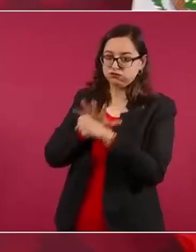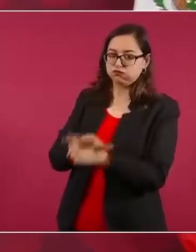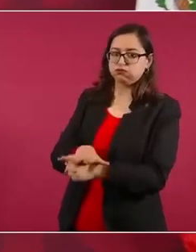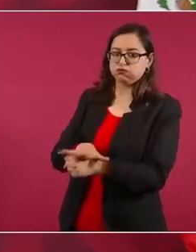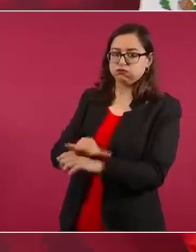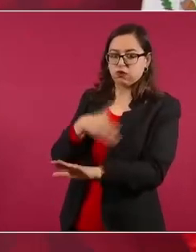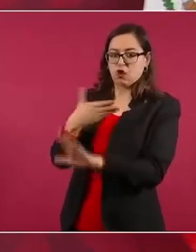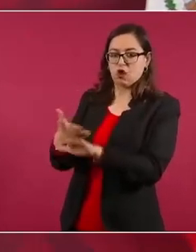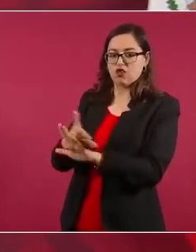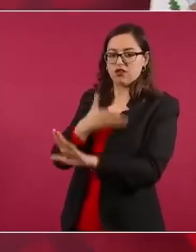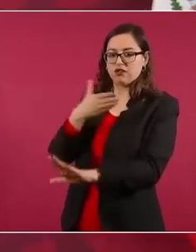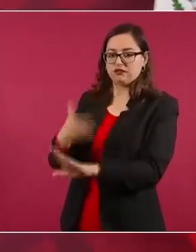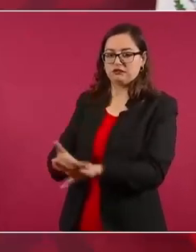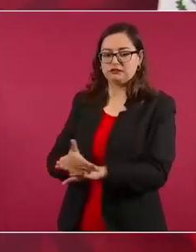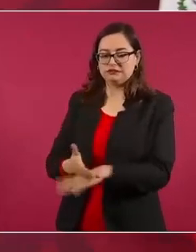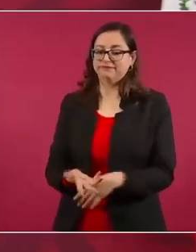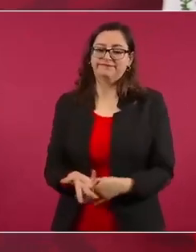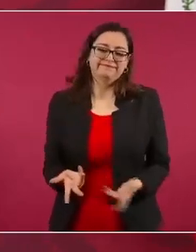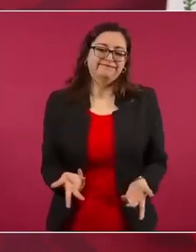porque evidentemente